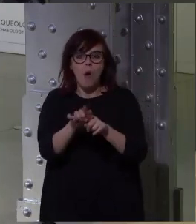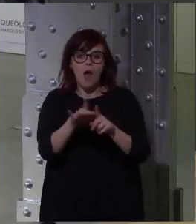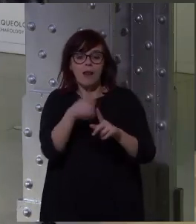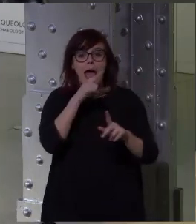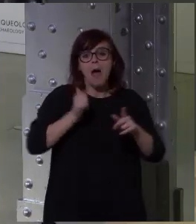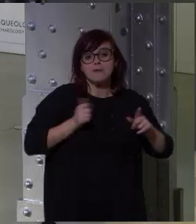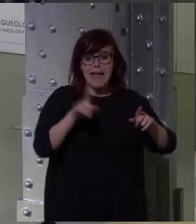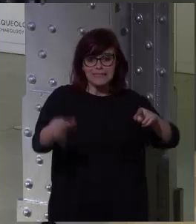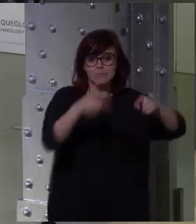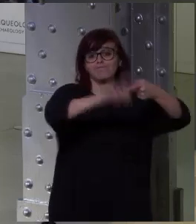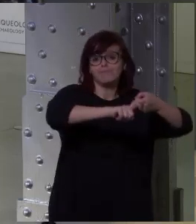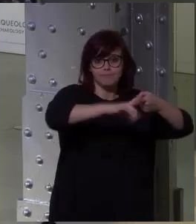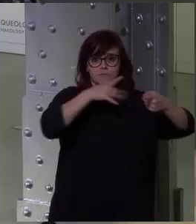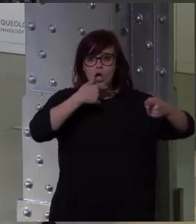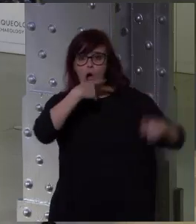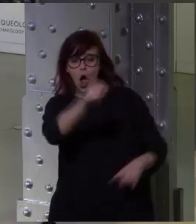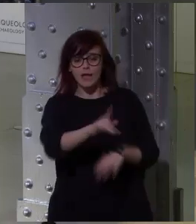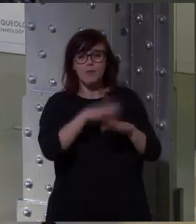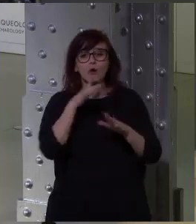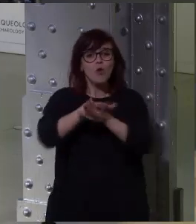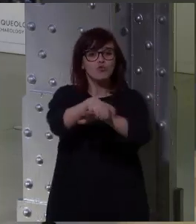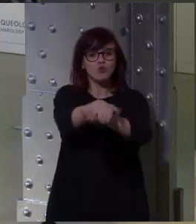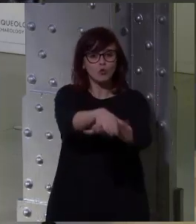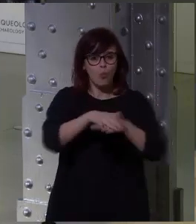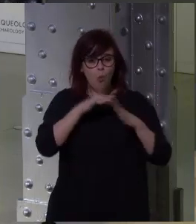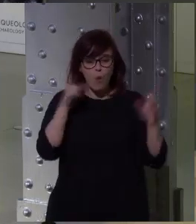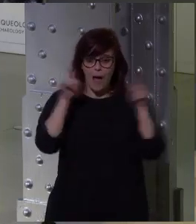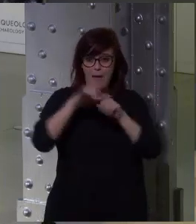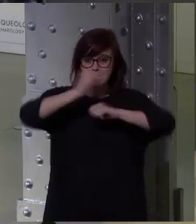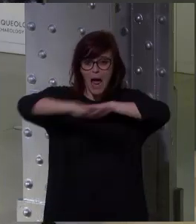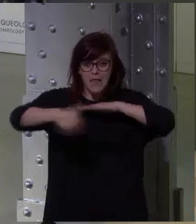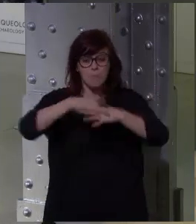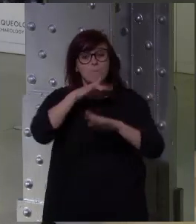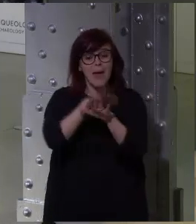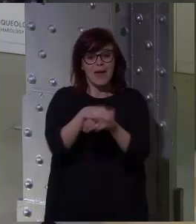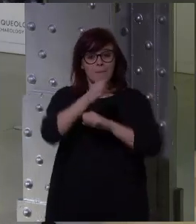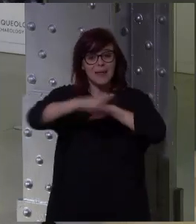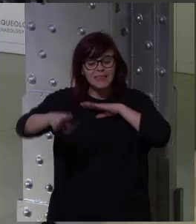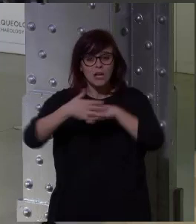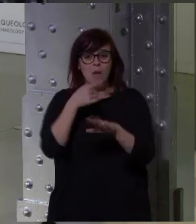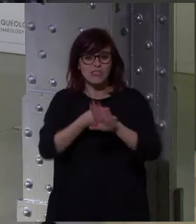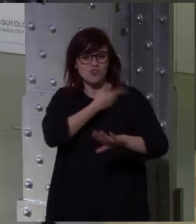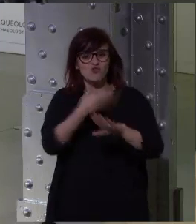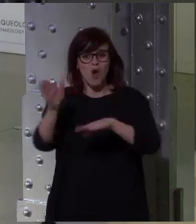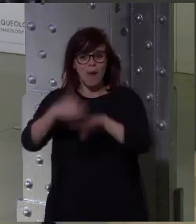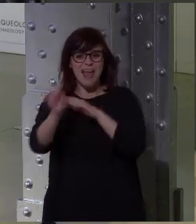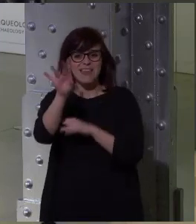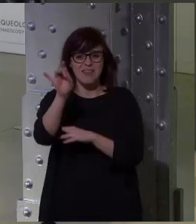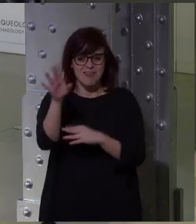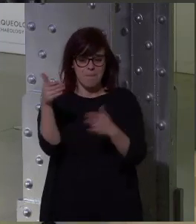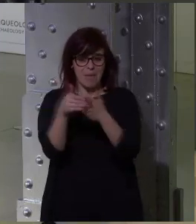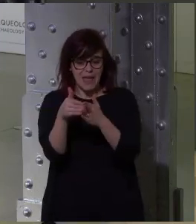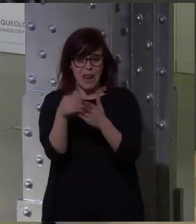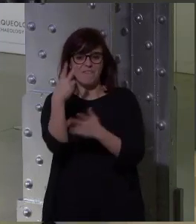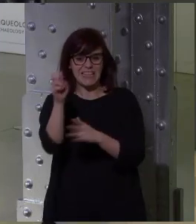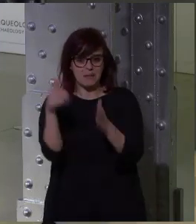estudios de 1992 que solo la flota española en el Mediterráneo, el bycatch era de 15 a